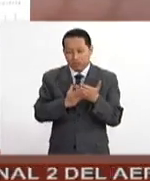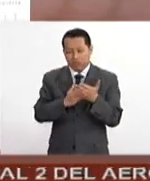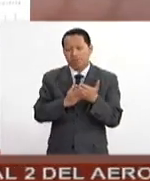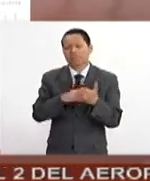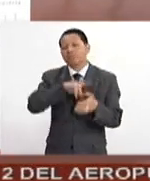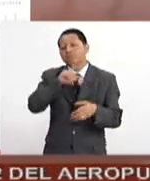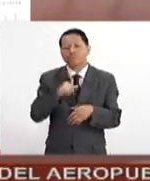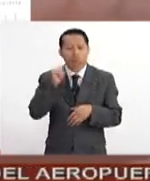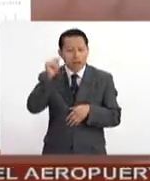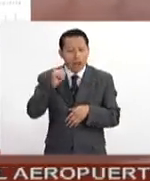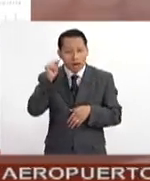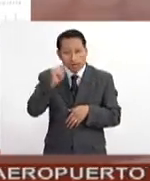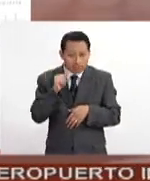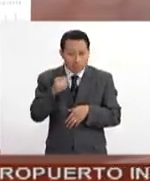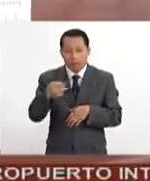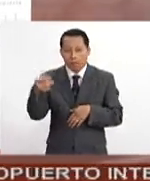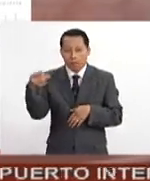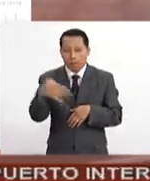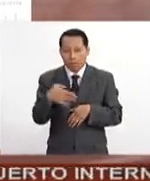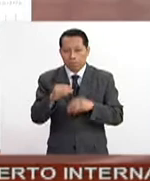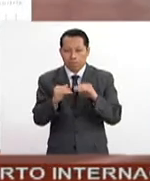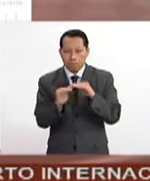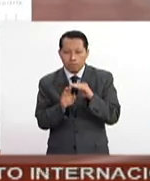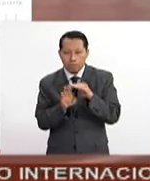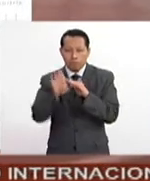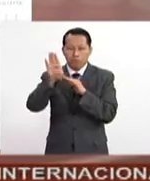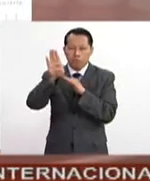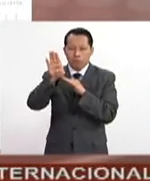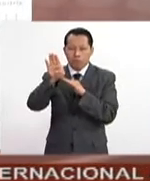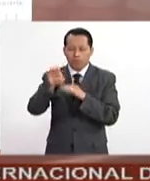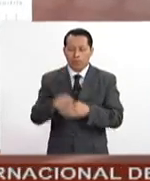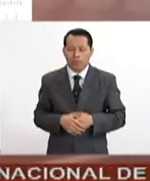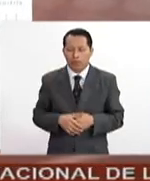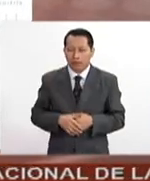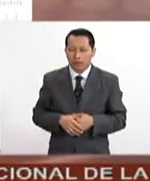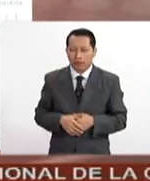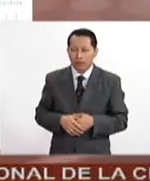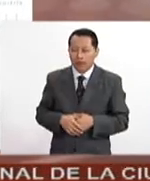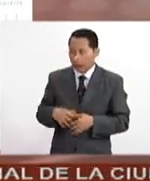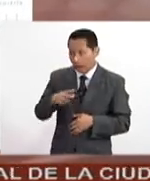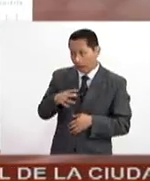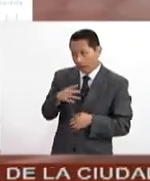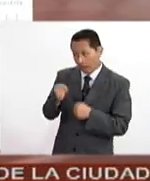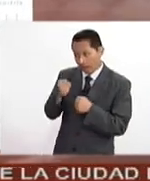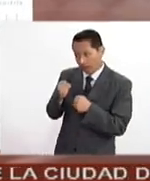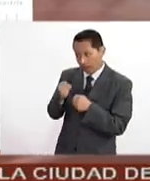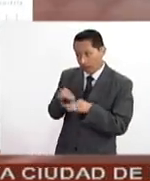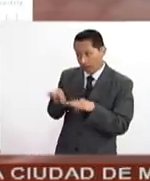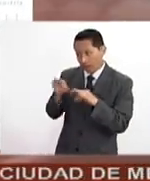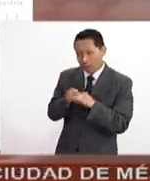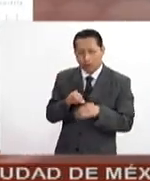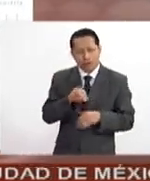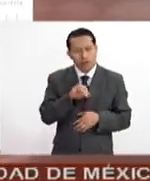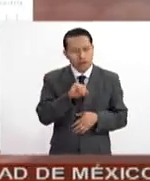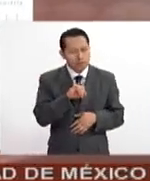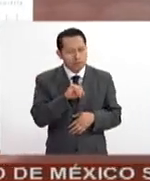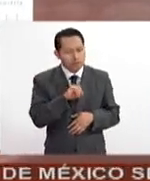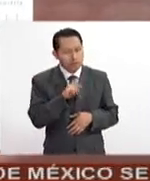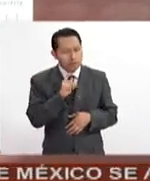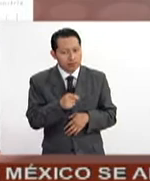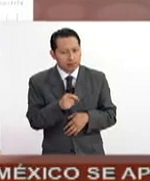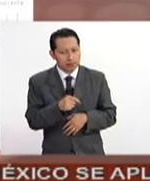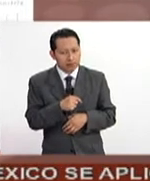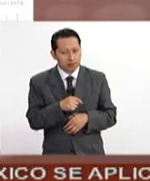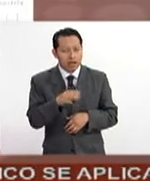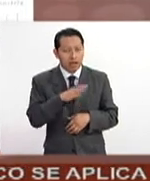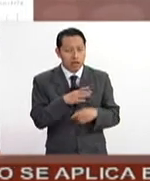en abril le da la vuelta, ¿no? Esto es un dato impactante, ¿no? Impactante. No es un partido, claro. es